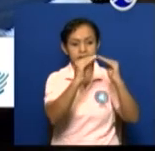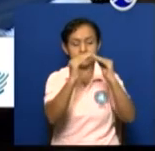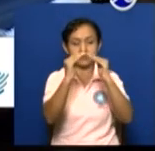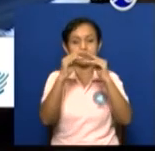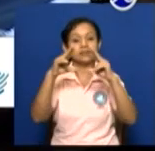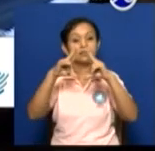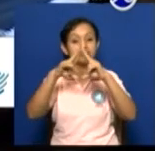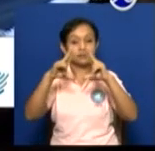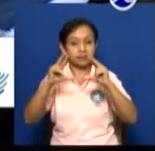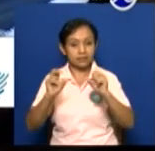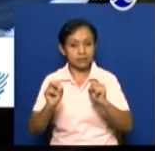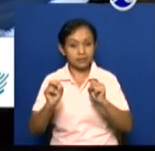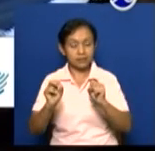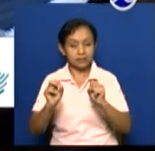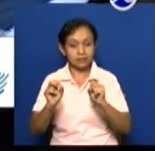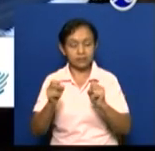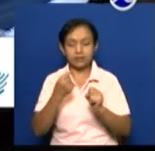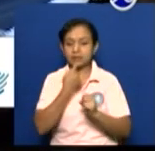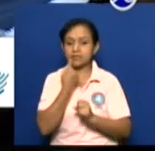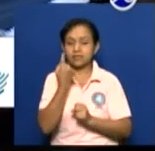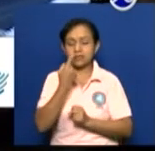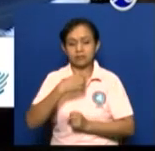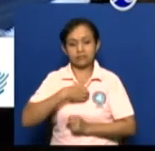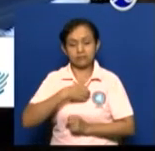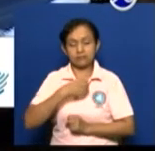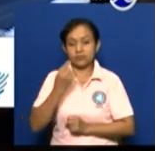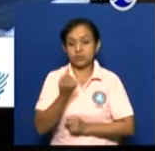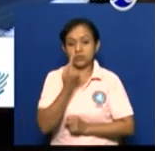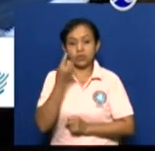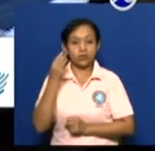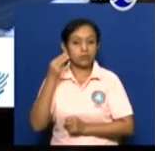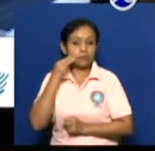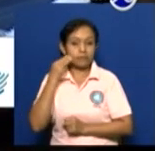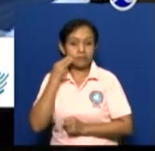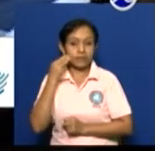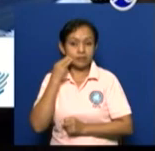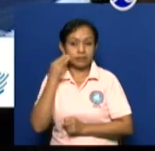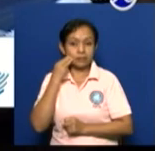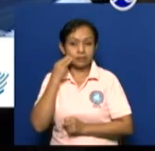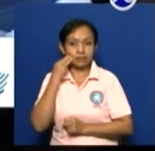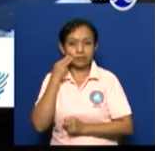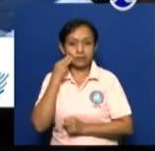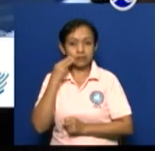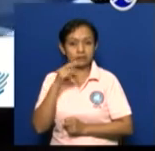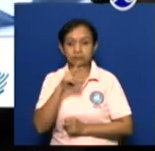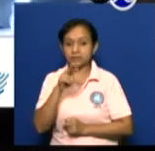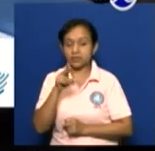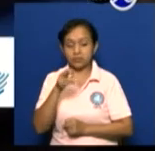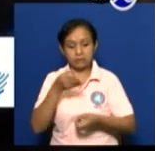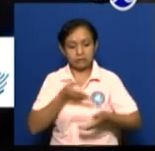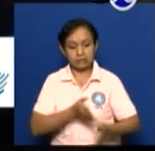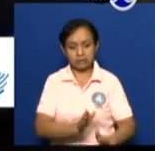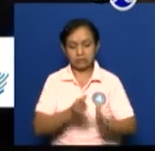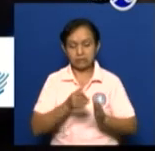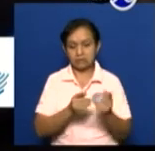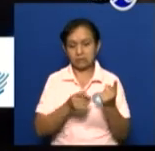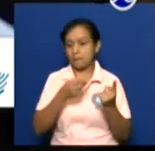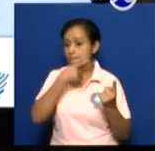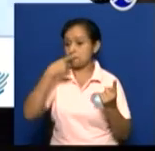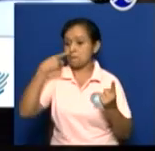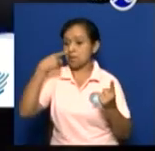nicaragüenses están encabezados por madres, con hijos en la misma condición que vivió